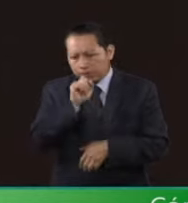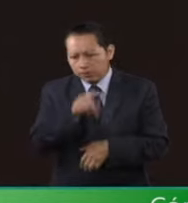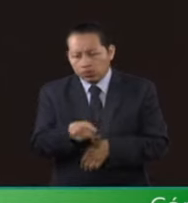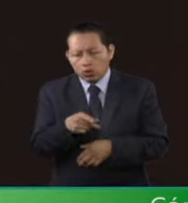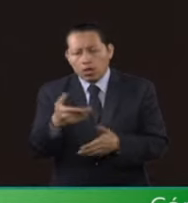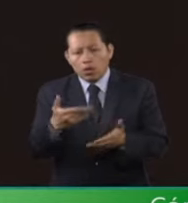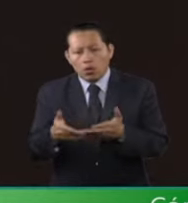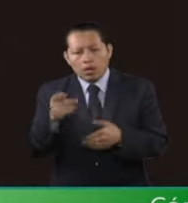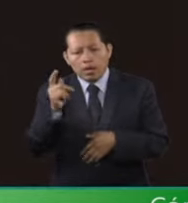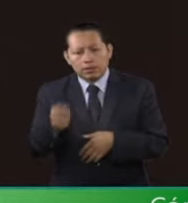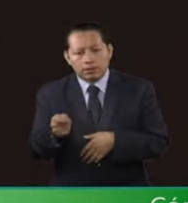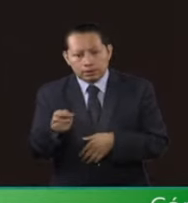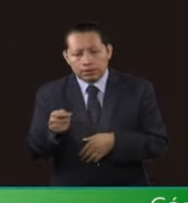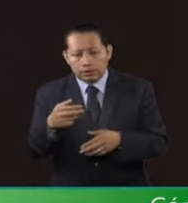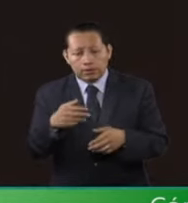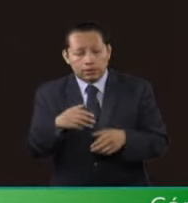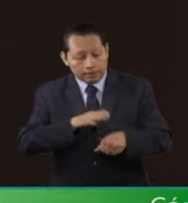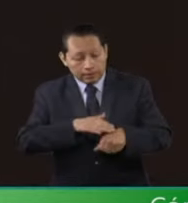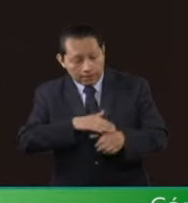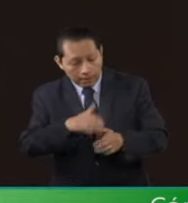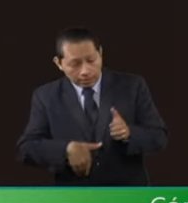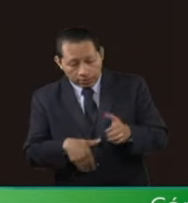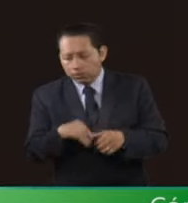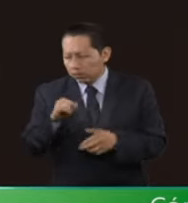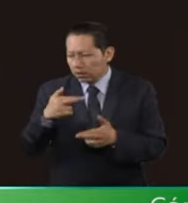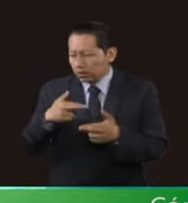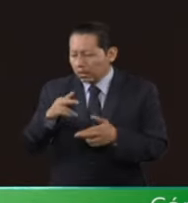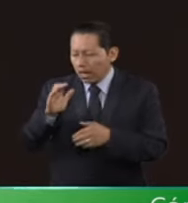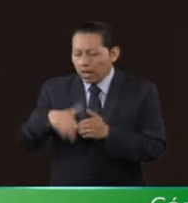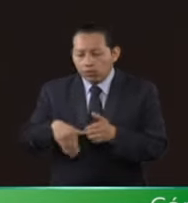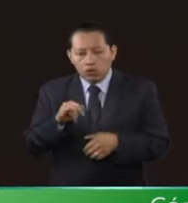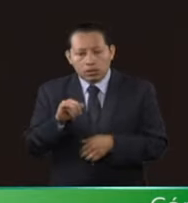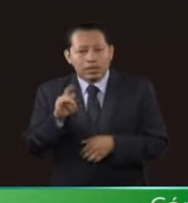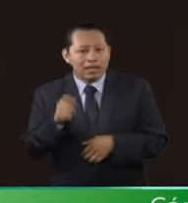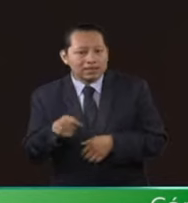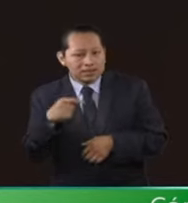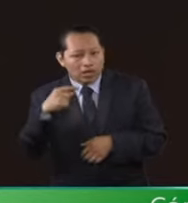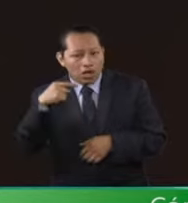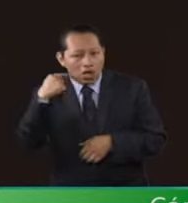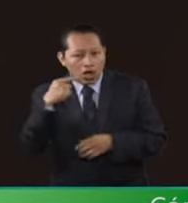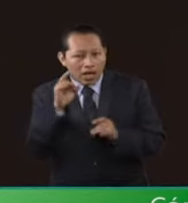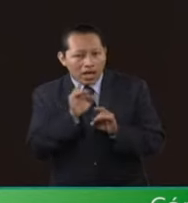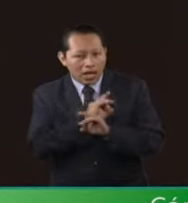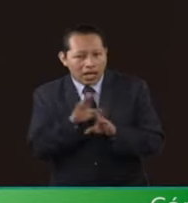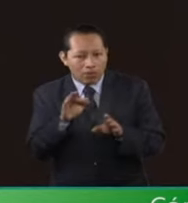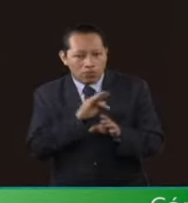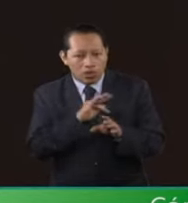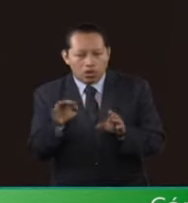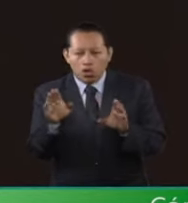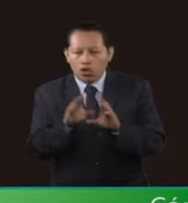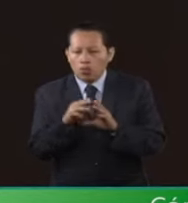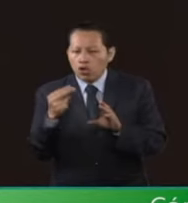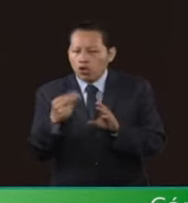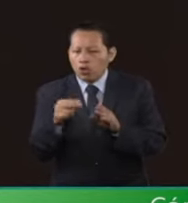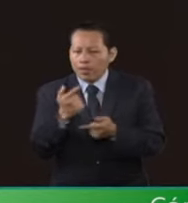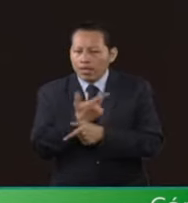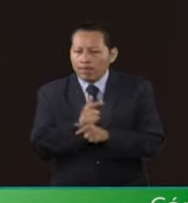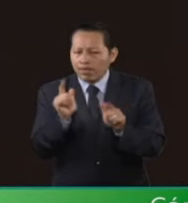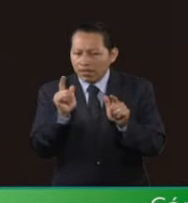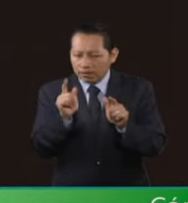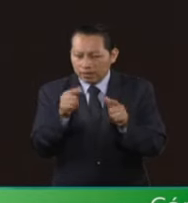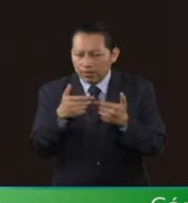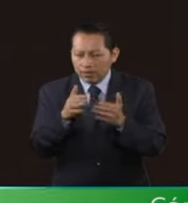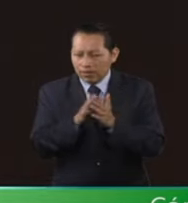es, regreso a Gandhi, termino, que la loca destrucción venga bajo sagrado nombre de la libertad y